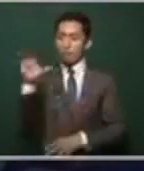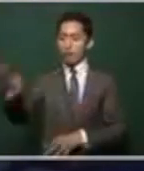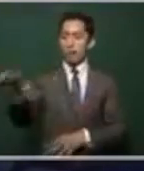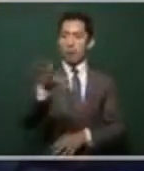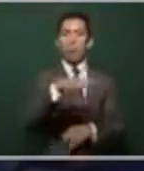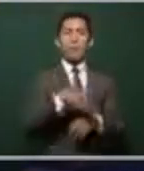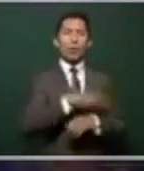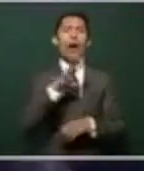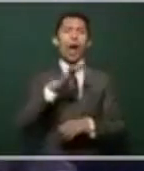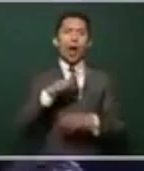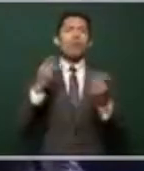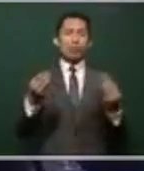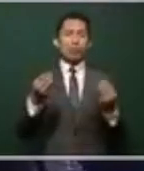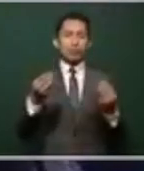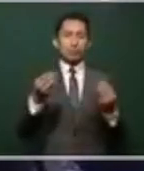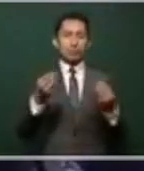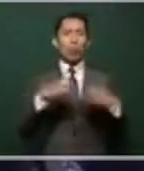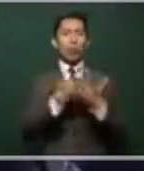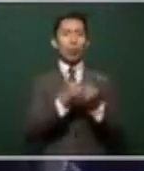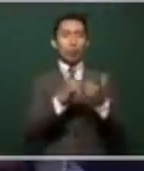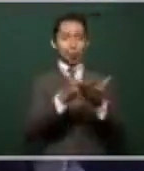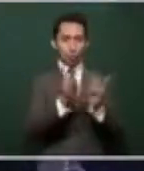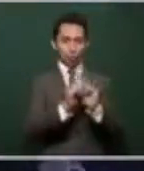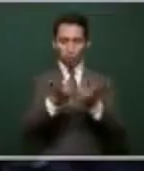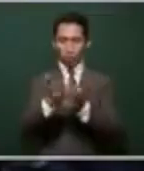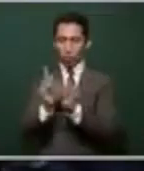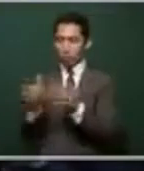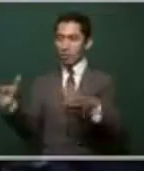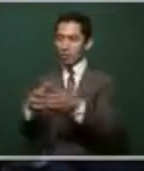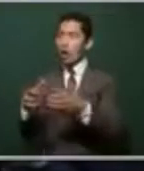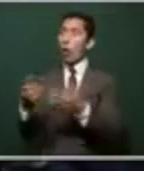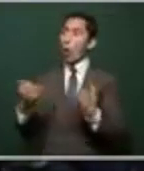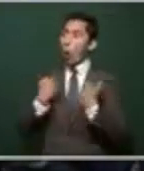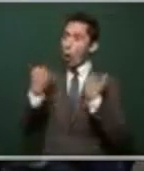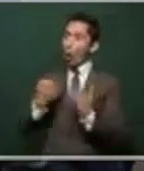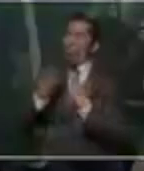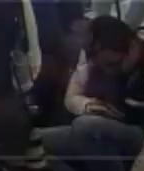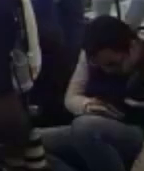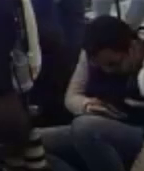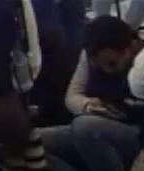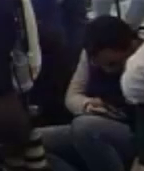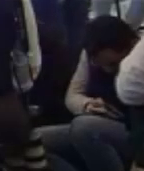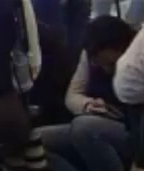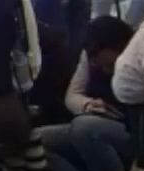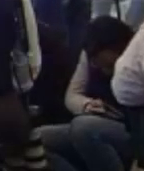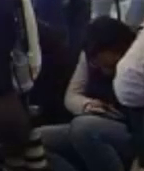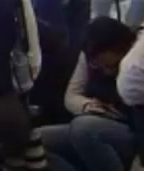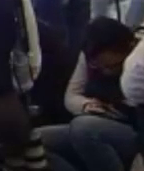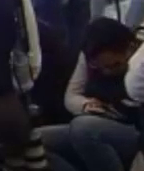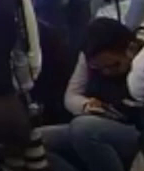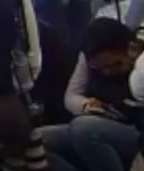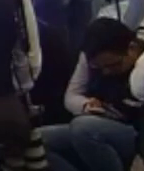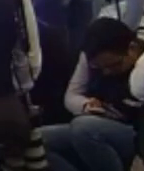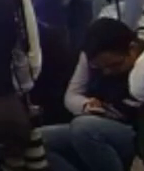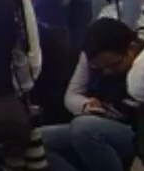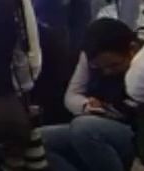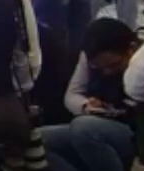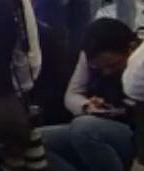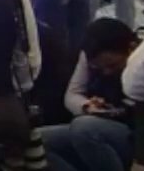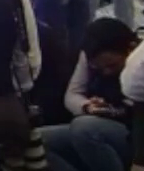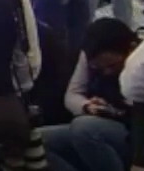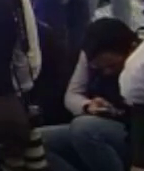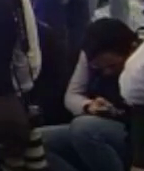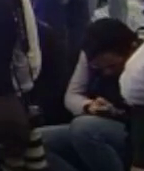muchas organizaciones que están pidiendo a demasiados jóvenes, cientos de jóvenes. ¿Ustedes han detectado pues